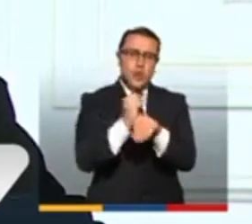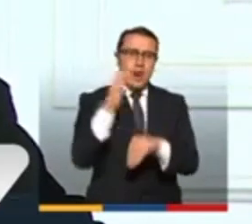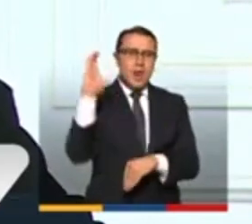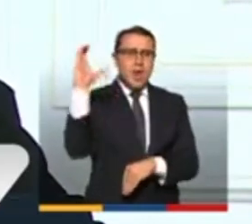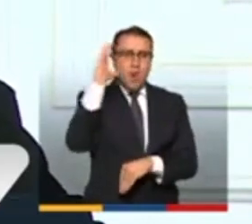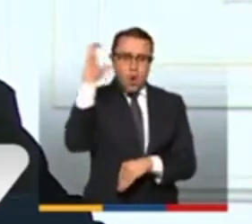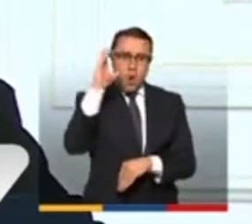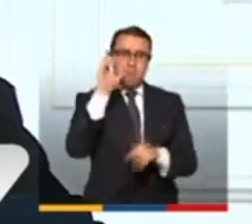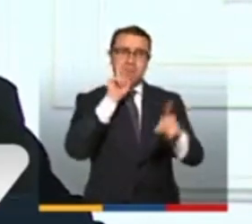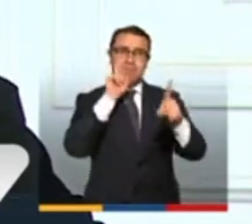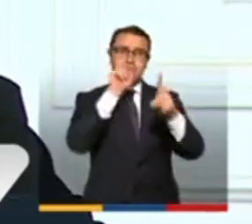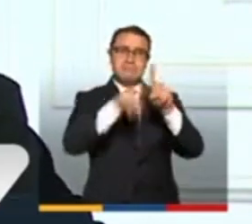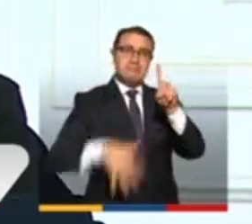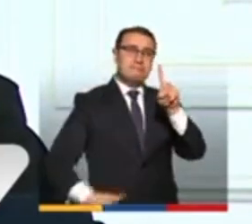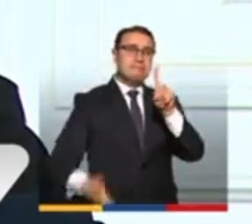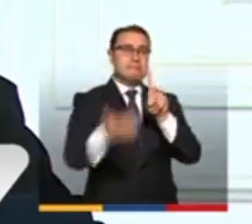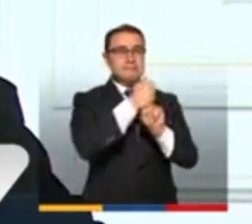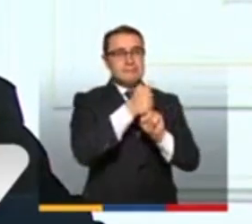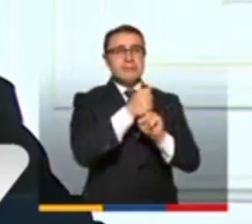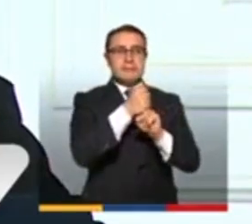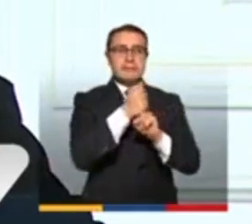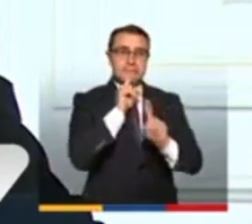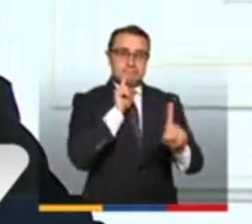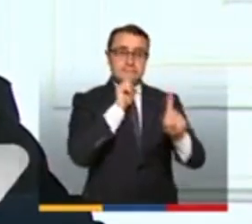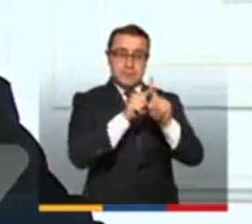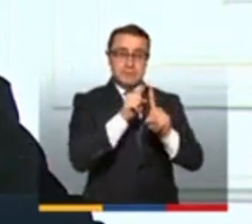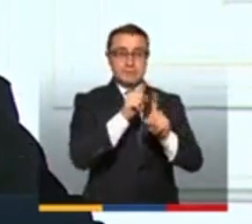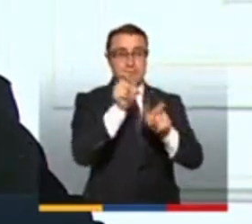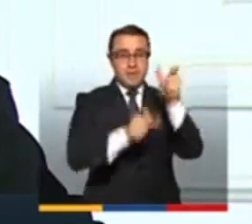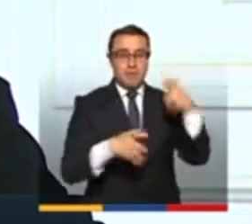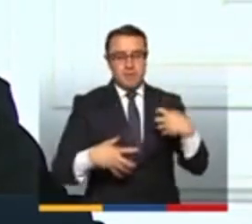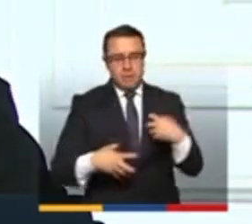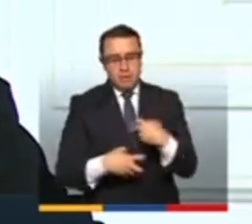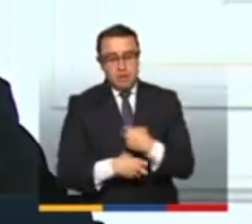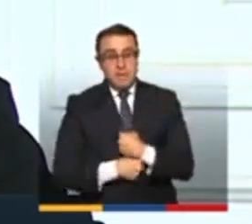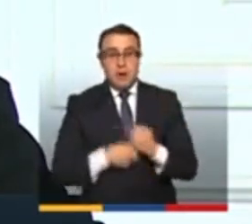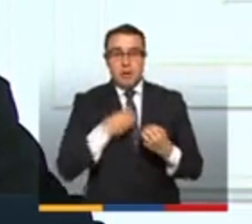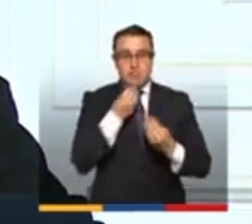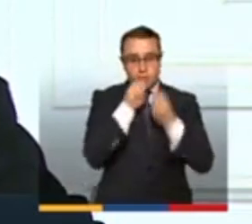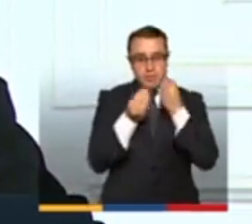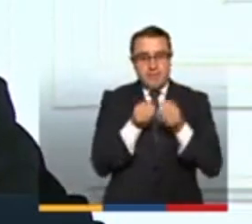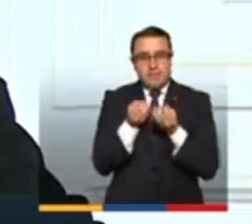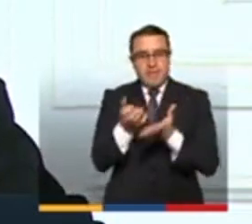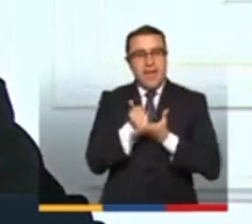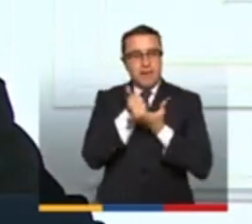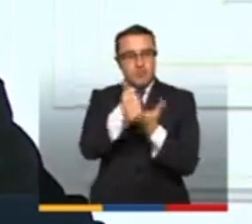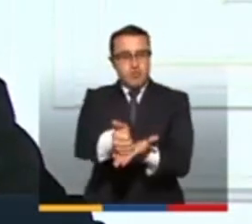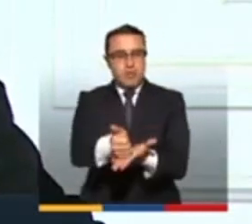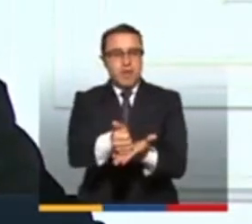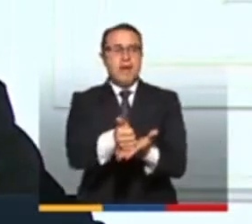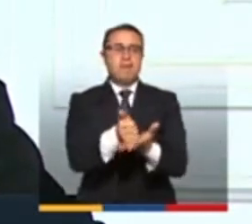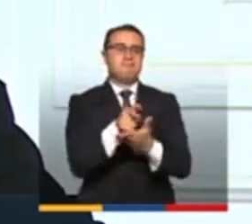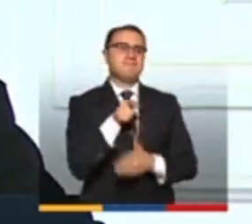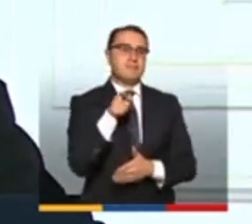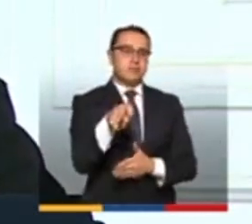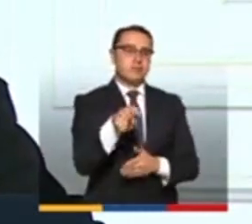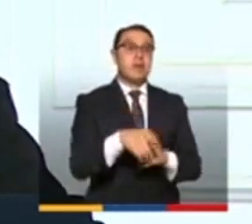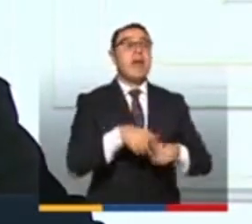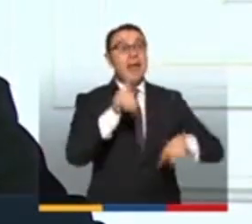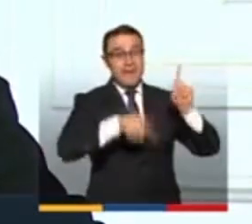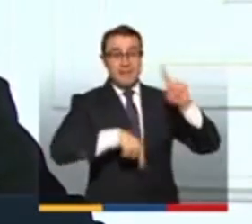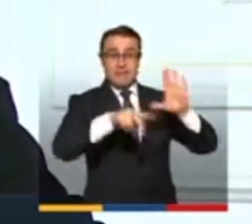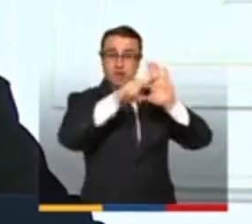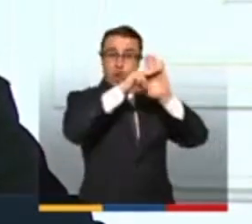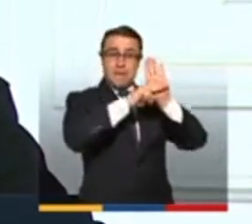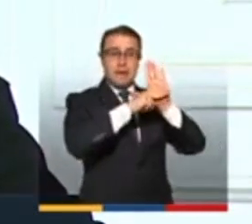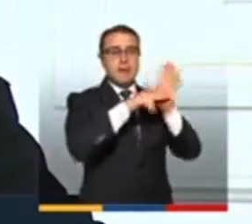ha logrado parcialmente frente a la lucha contra la desnutrición y sus falencias, que mucho